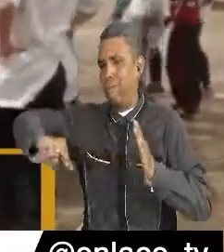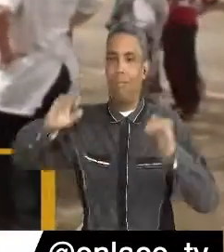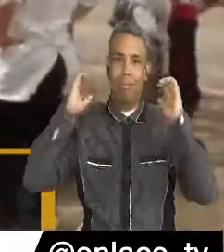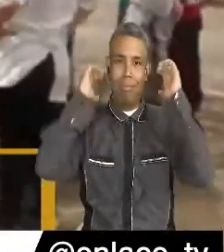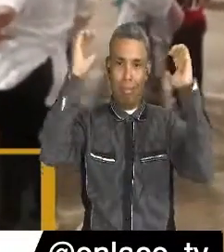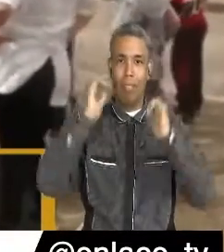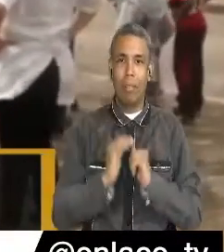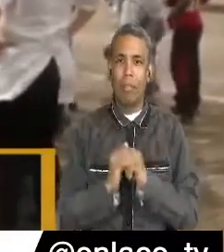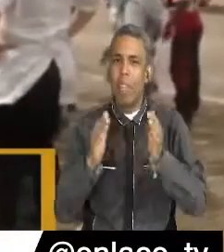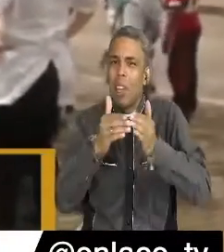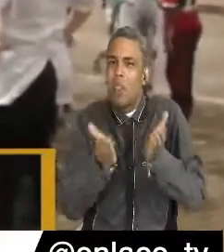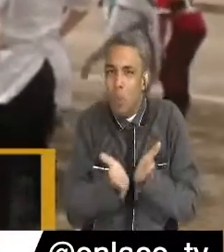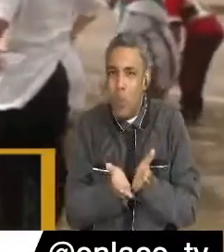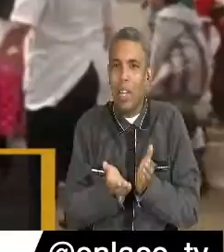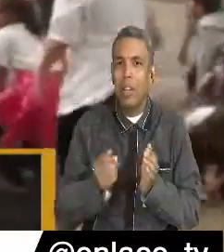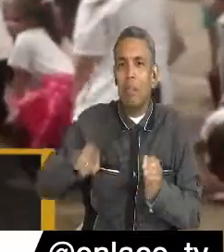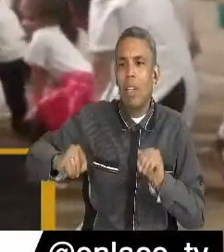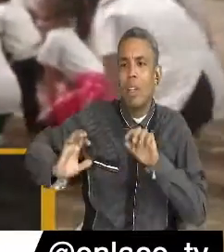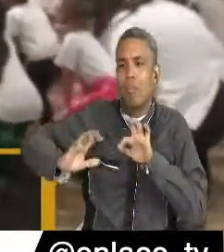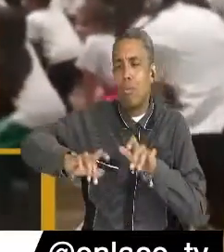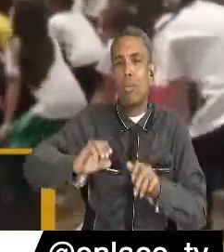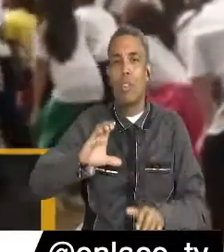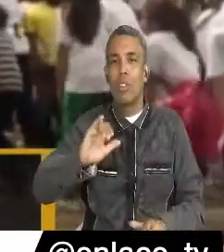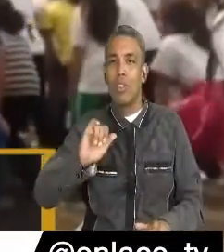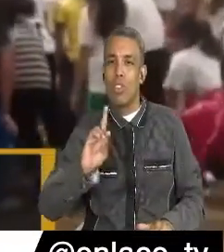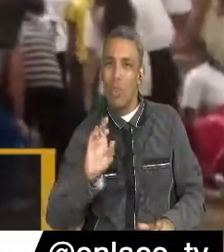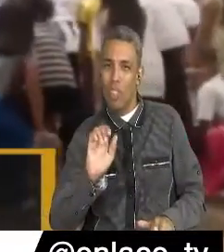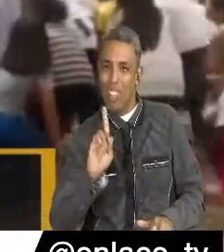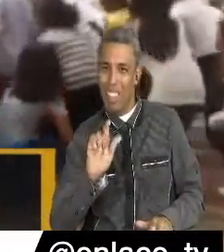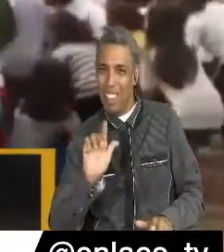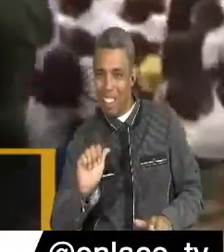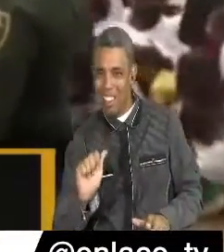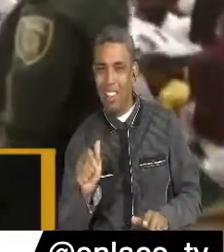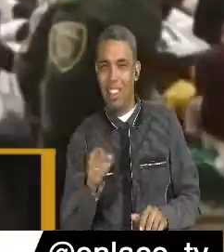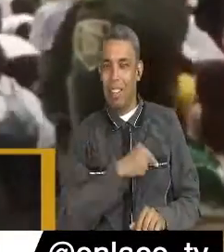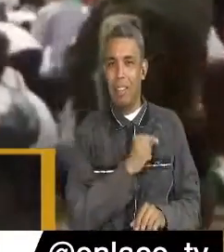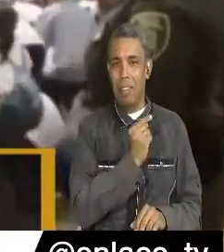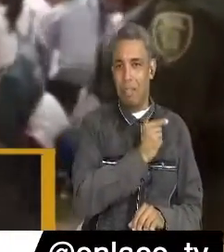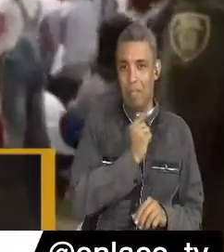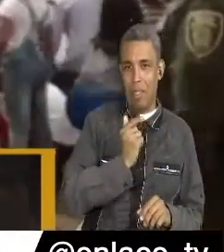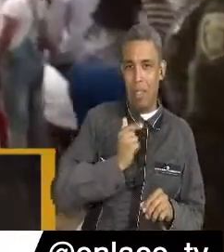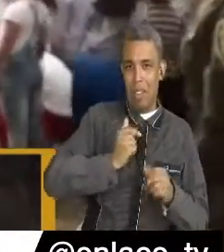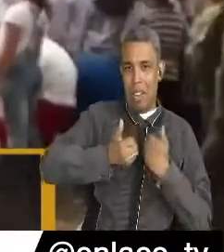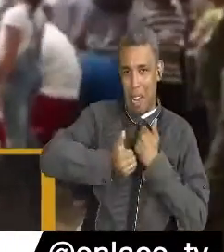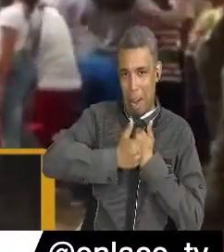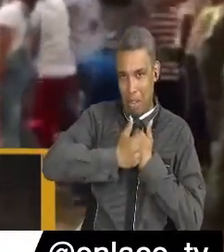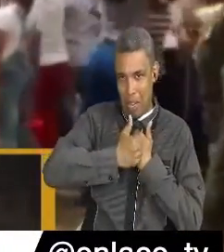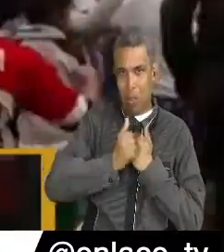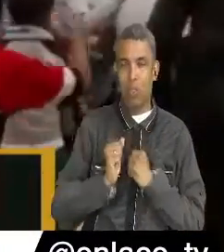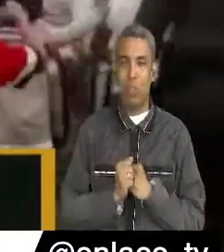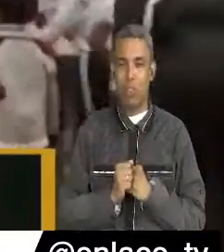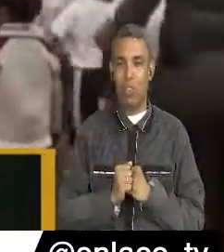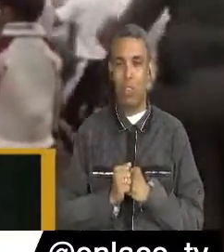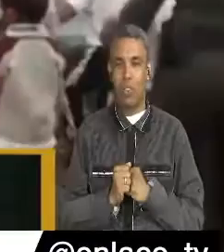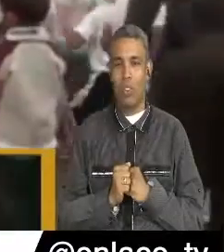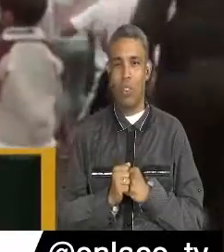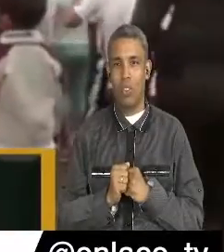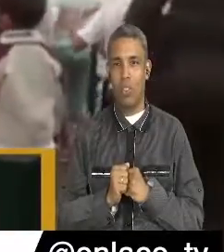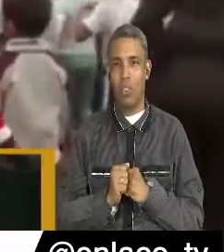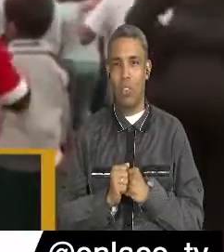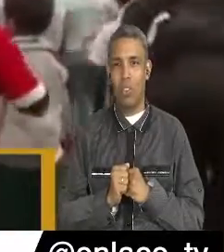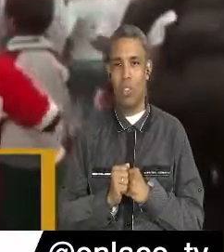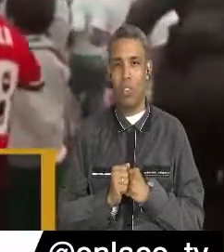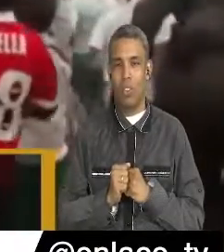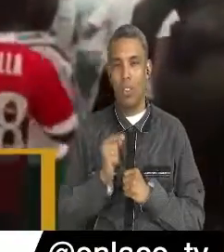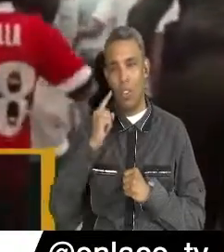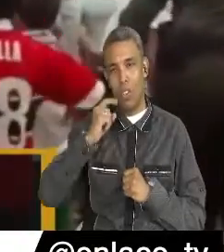los colegios beneficiados están Ciudadela Educativa del Magdalena Medio, Institución Educativa Camilo Torres Restrepo y la Institución Educativa